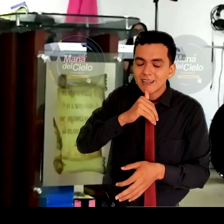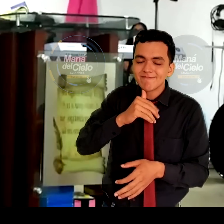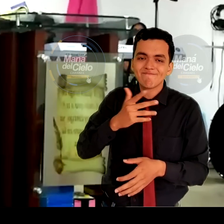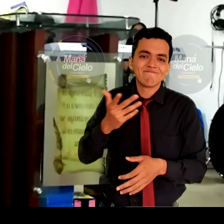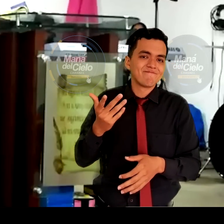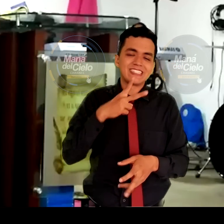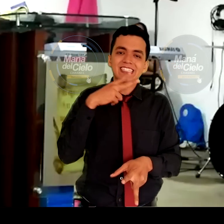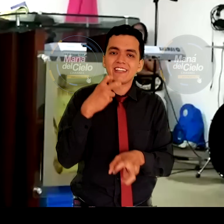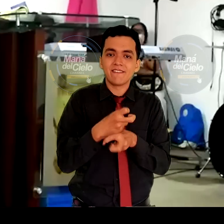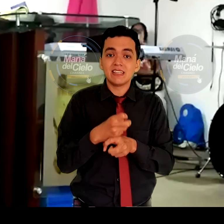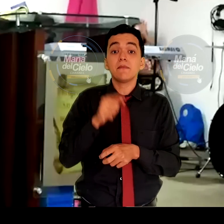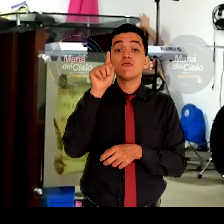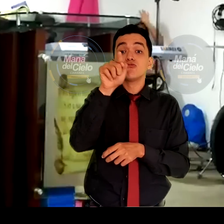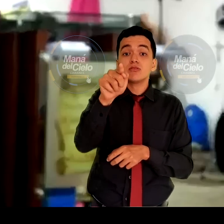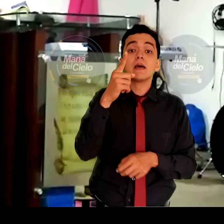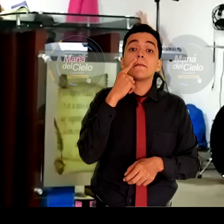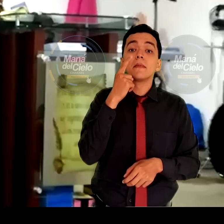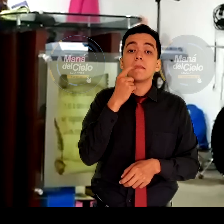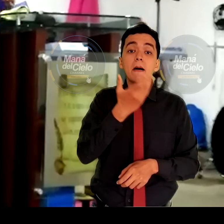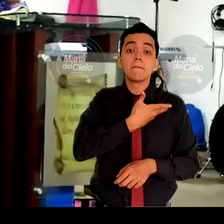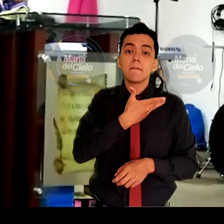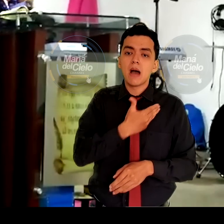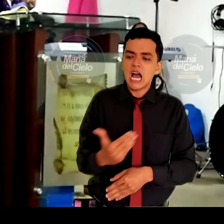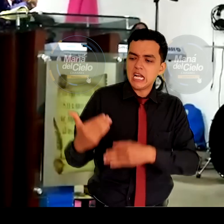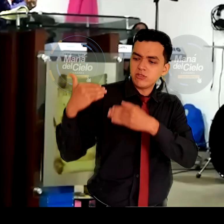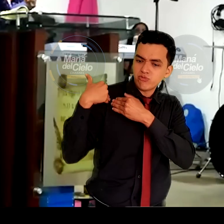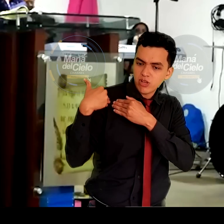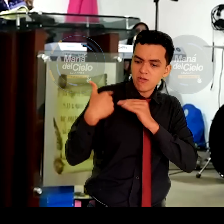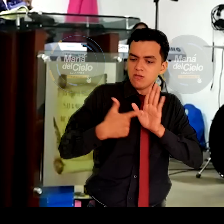de Dios, sus hijos se van a apasionar por las cosas de Dios.